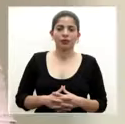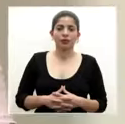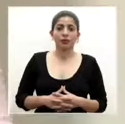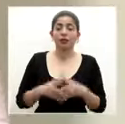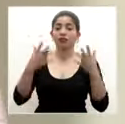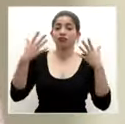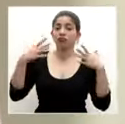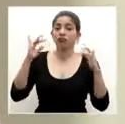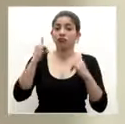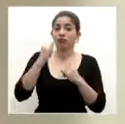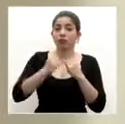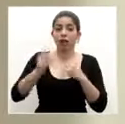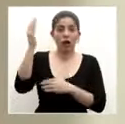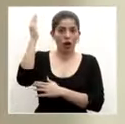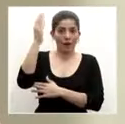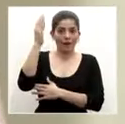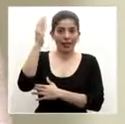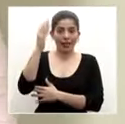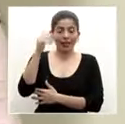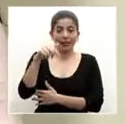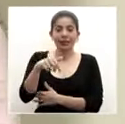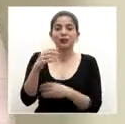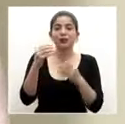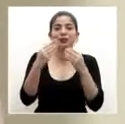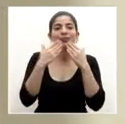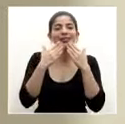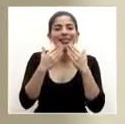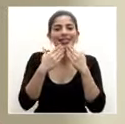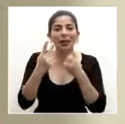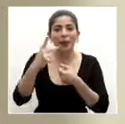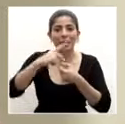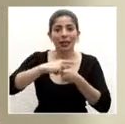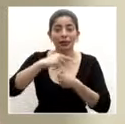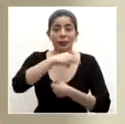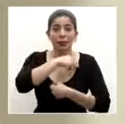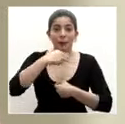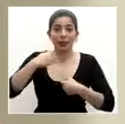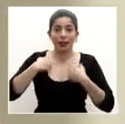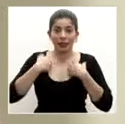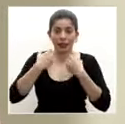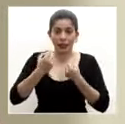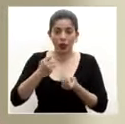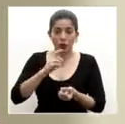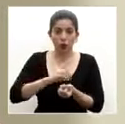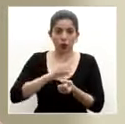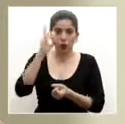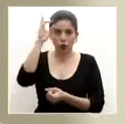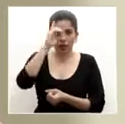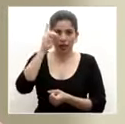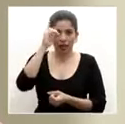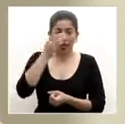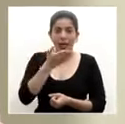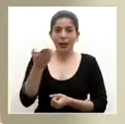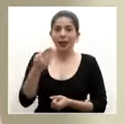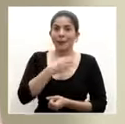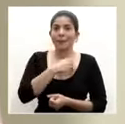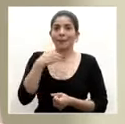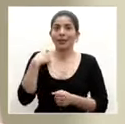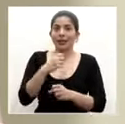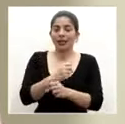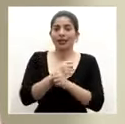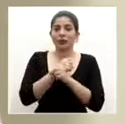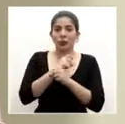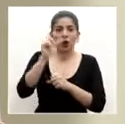Damos por concluida esta conferencia de prensa. Agradecemos la participación del ministro de Salud, el doctor Daniel Salas, al ministro de Seguridad